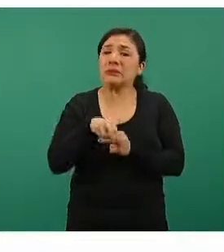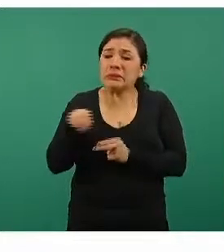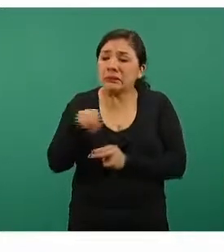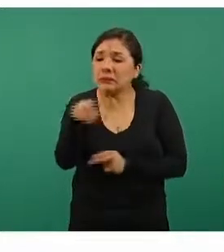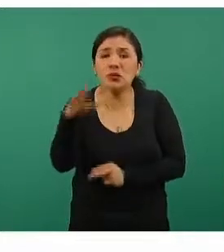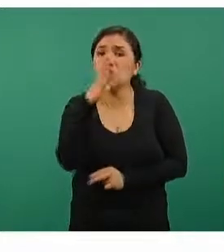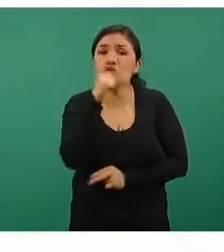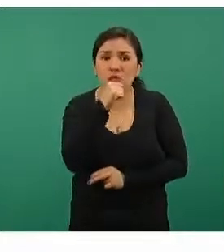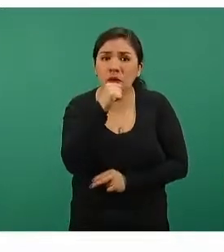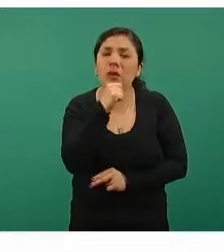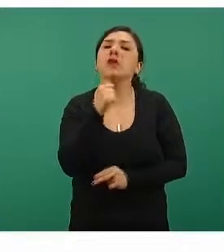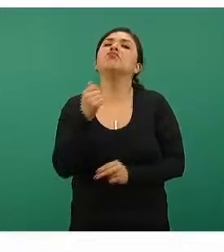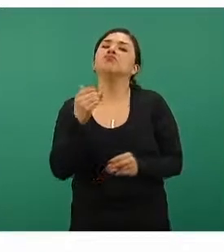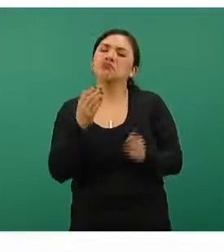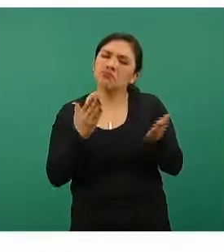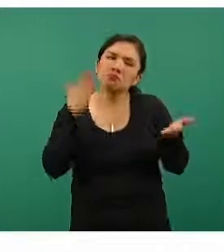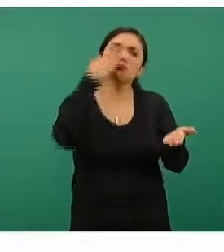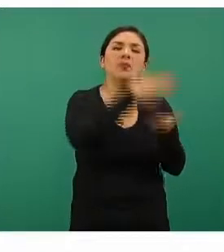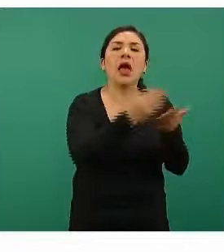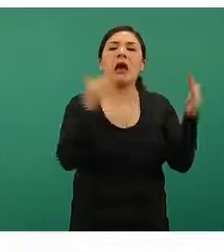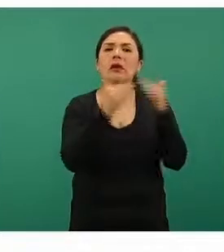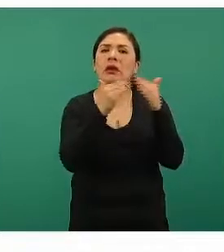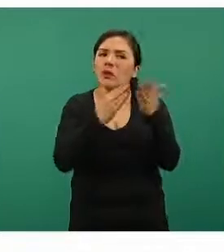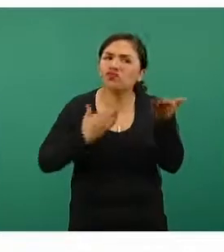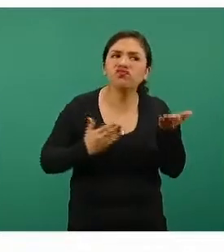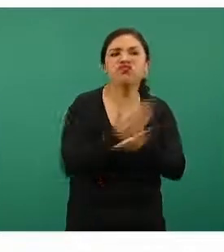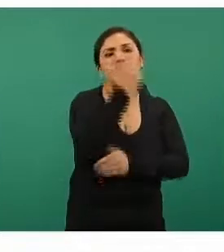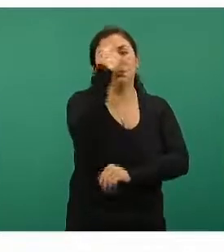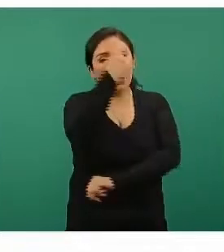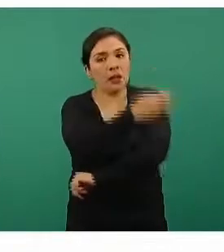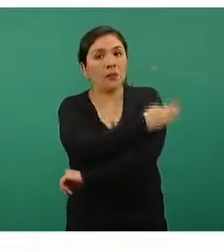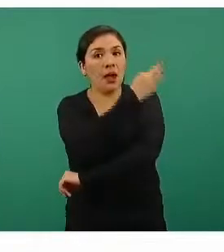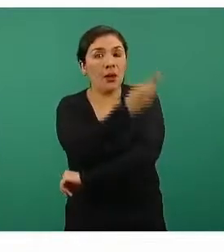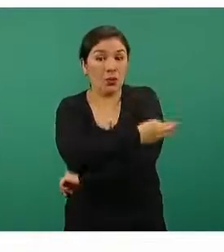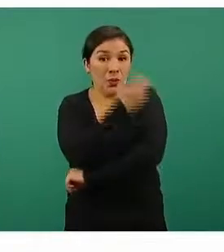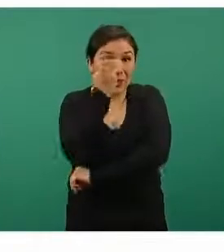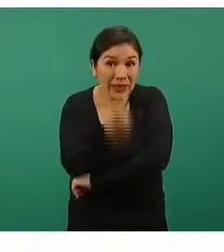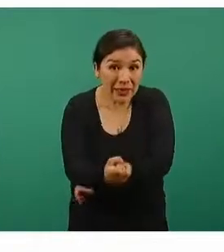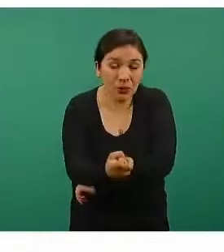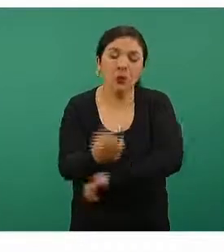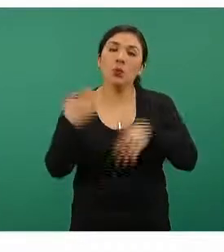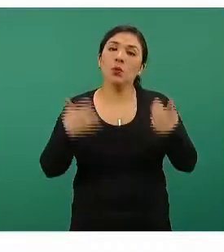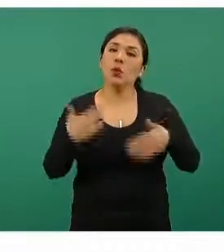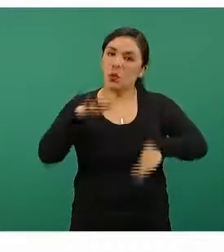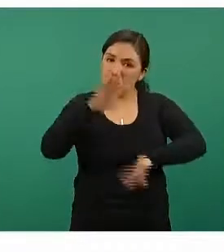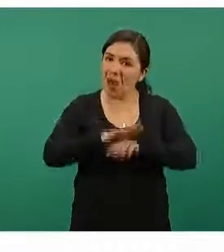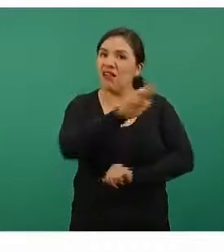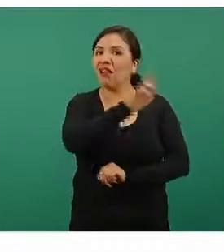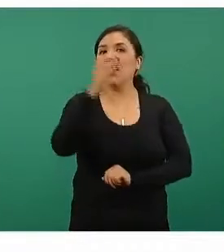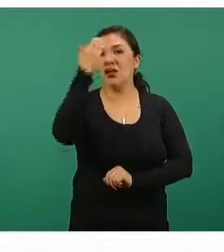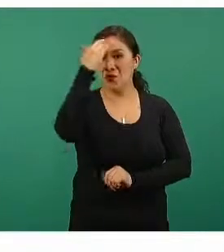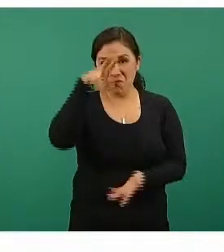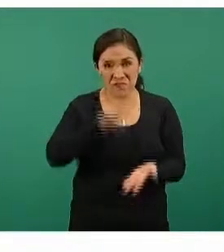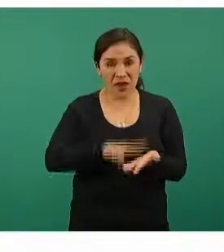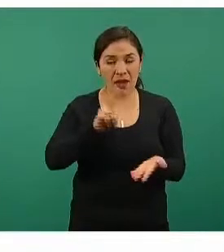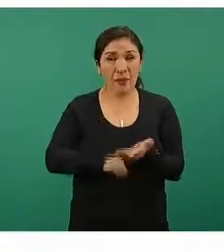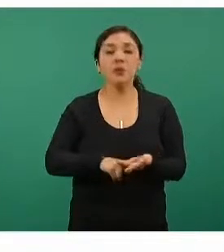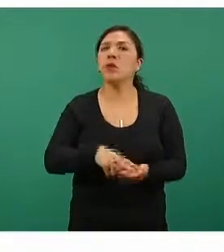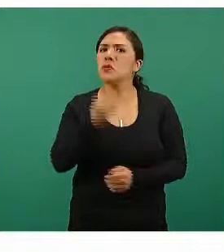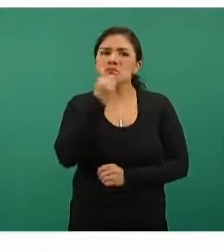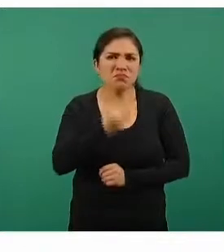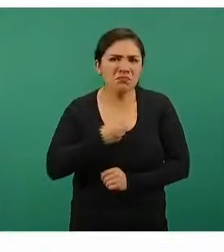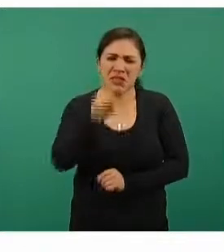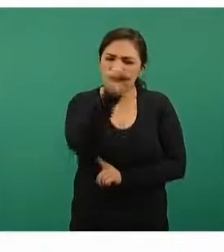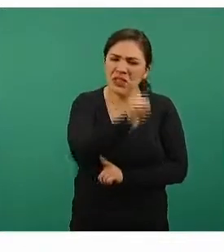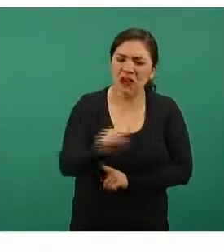sí mismas, yéndolas a vacunar a su domicilio, y esto obviamente pues es algo de reconocerse. Y aún siendo fines de